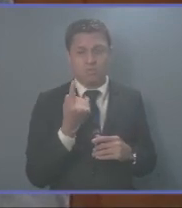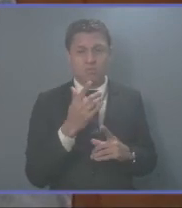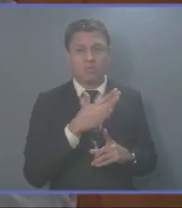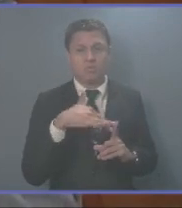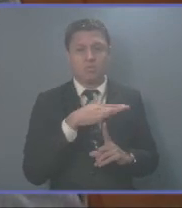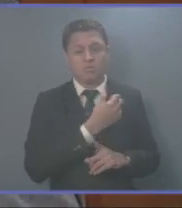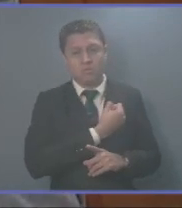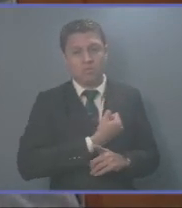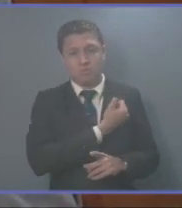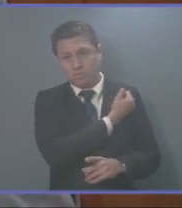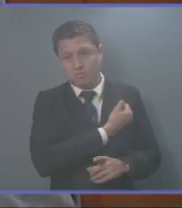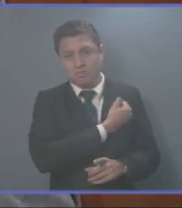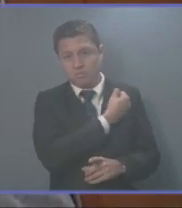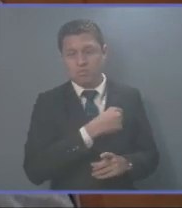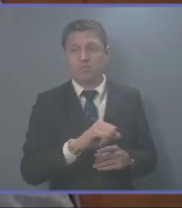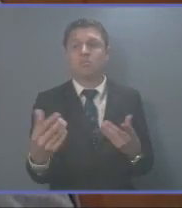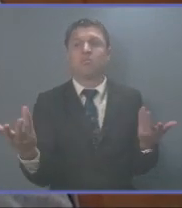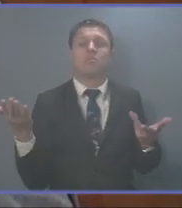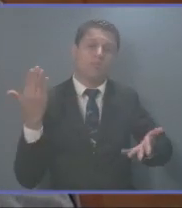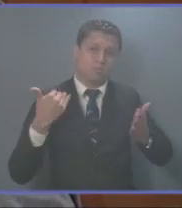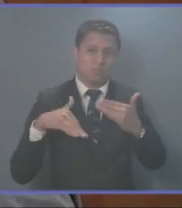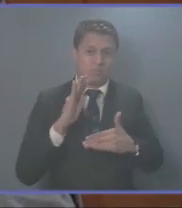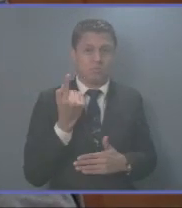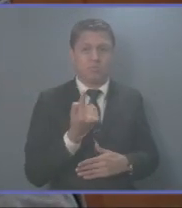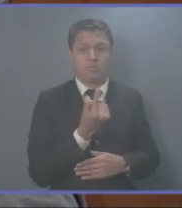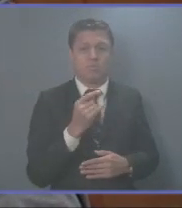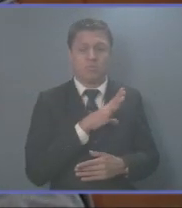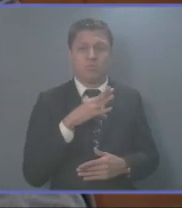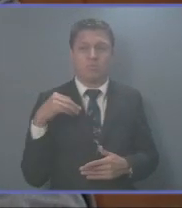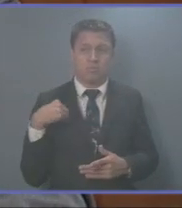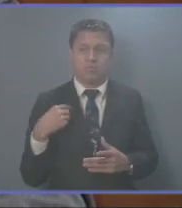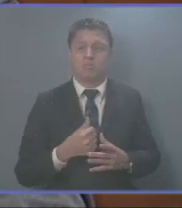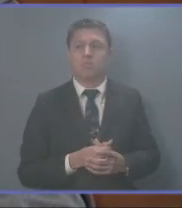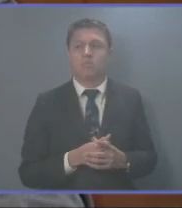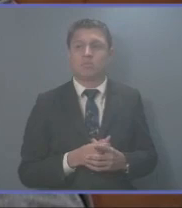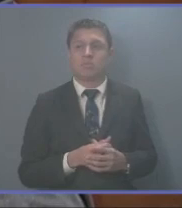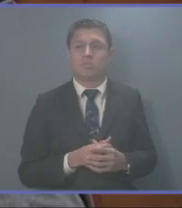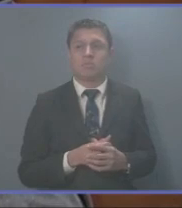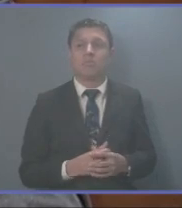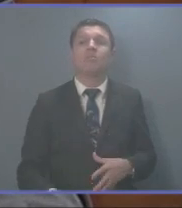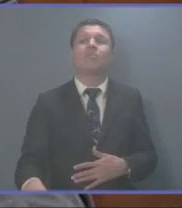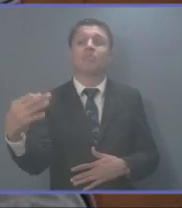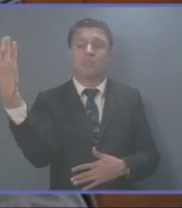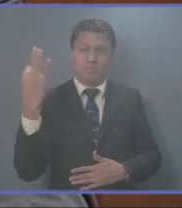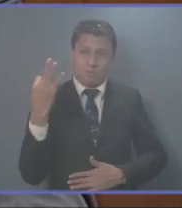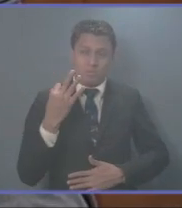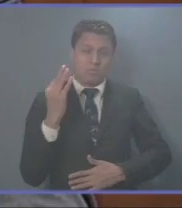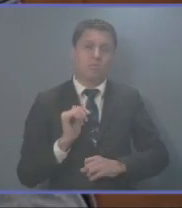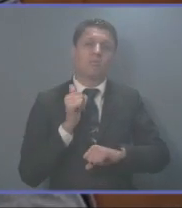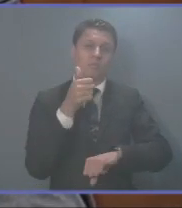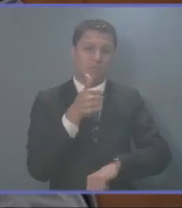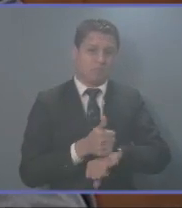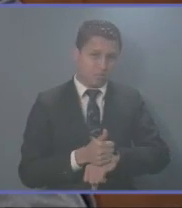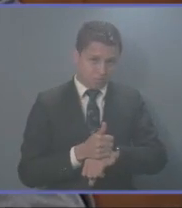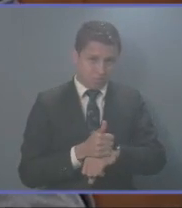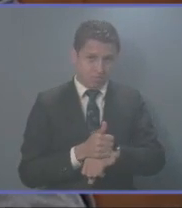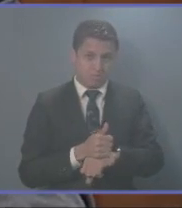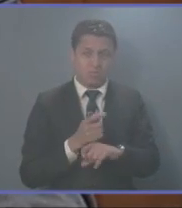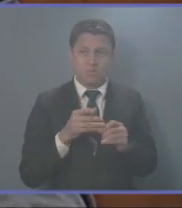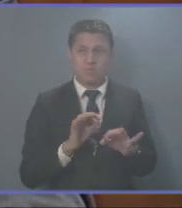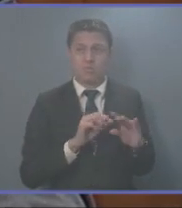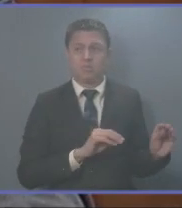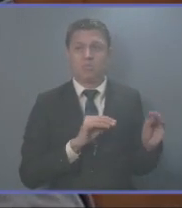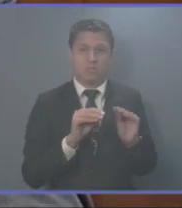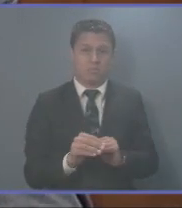un sufrimiento aún mayor a sus familiares, por lo que debía crearse una figura